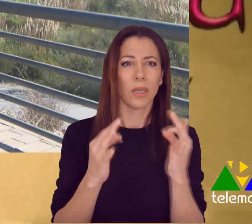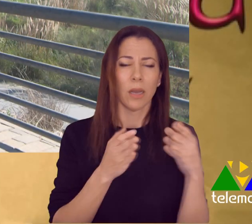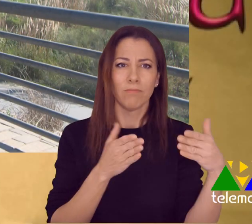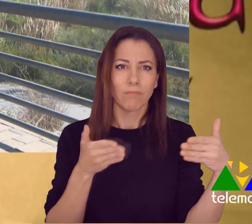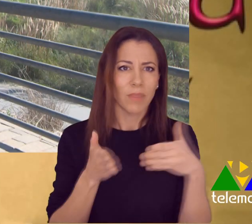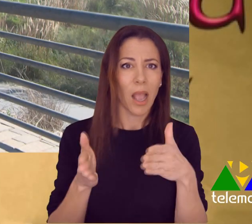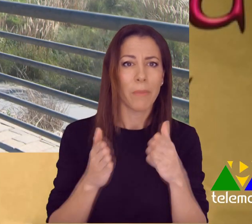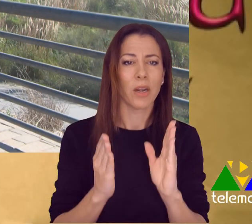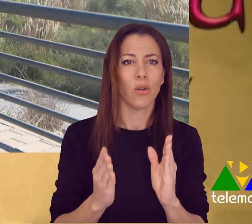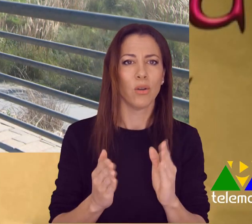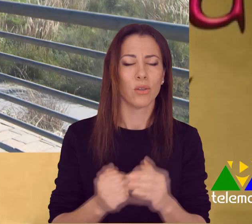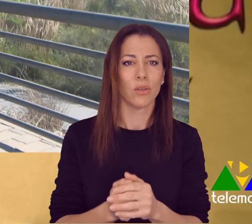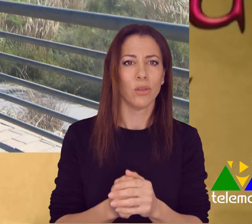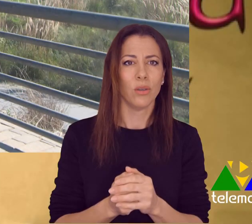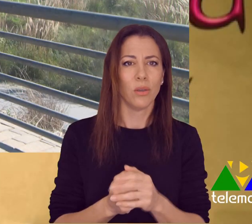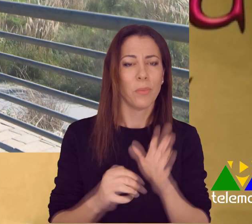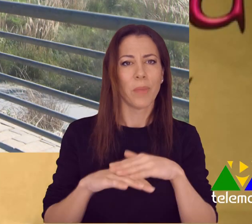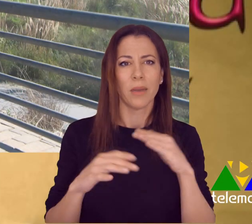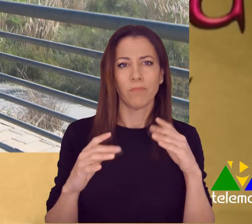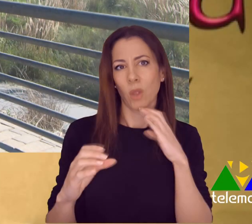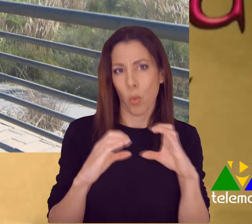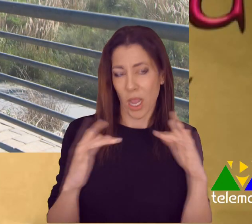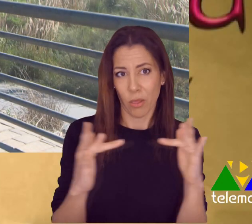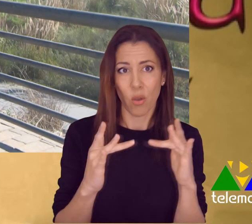caminos, de comunicar pues,